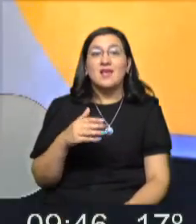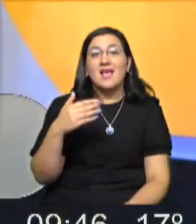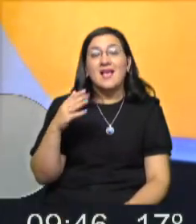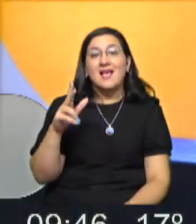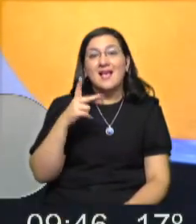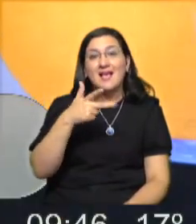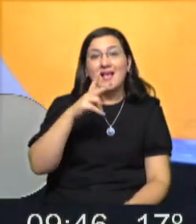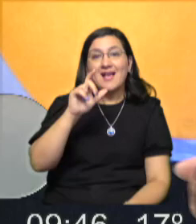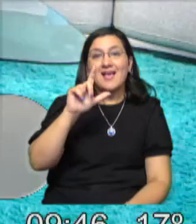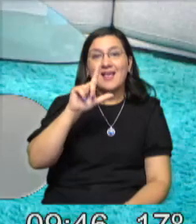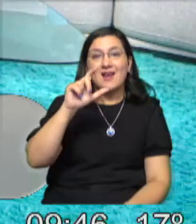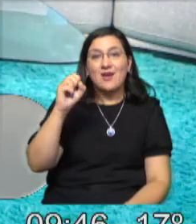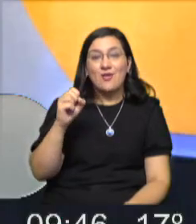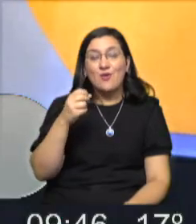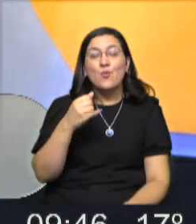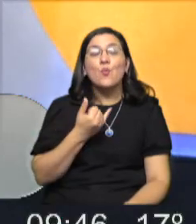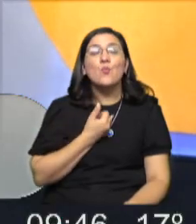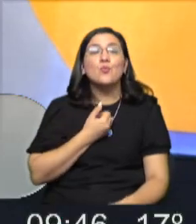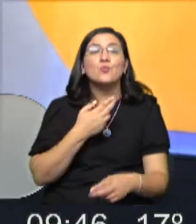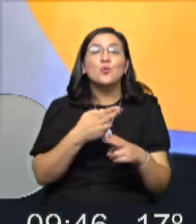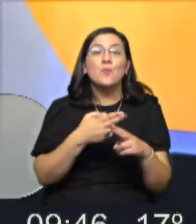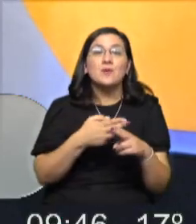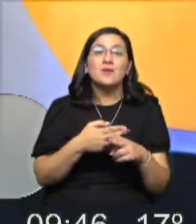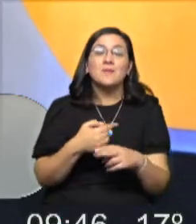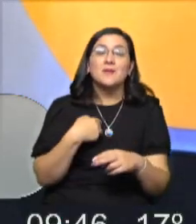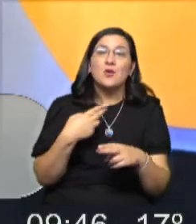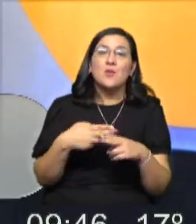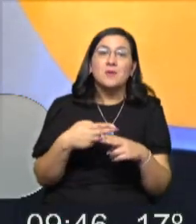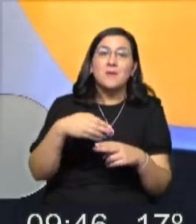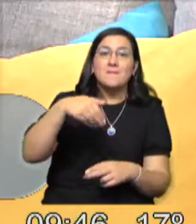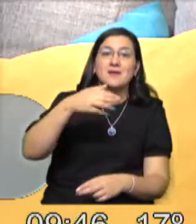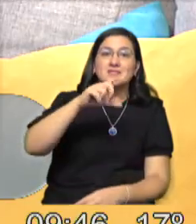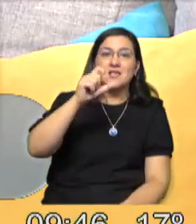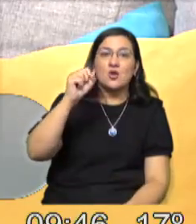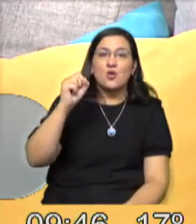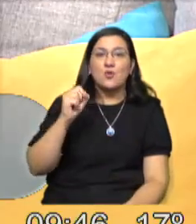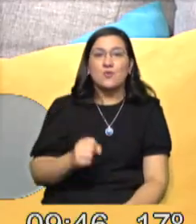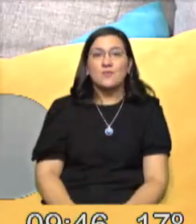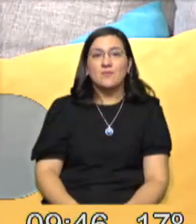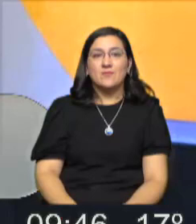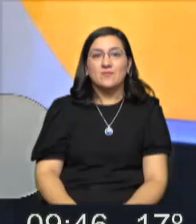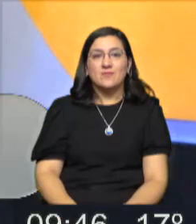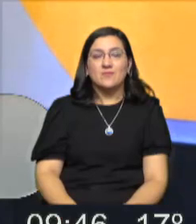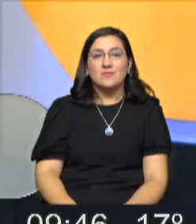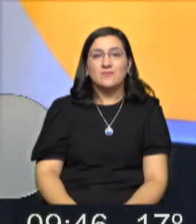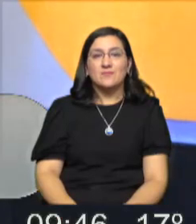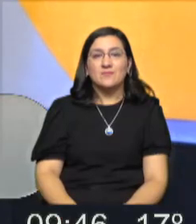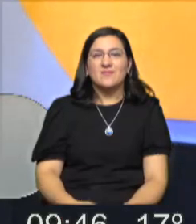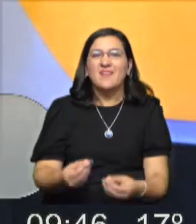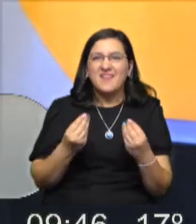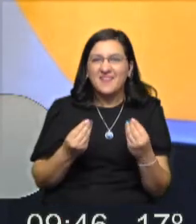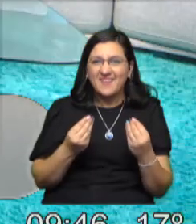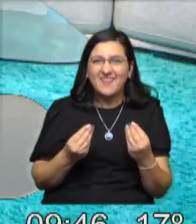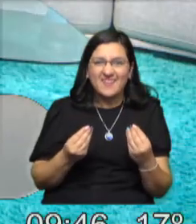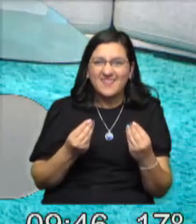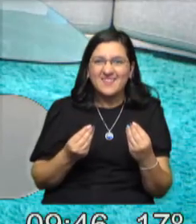Hello. What's your name? My name is Marcelo. Hey, Marcelo, great. Nice to meet you.